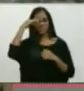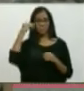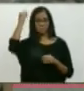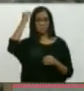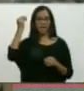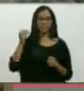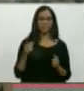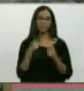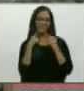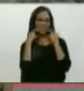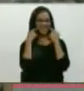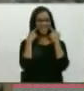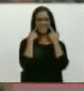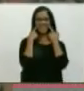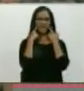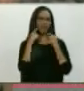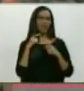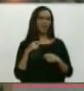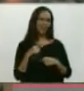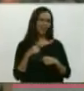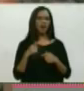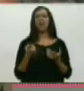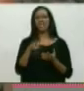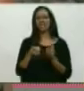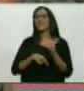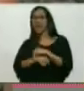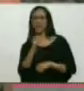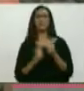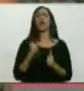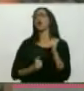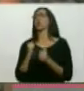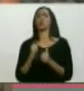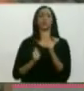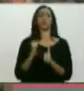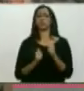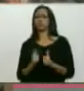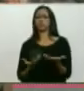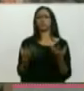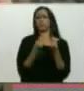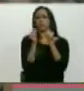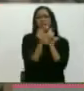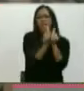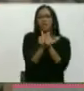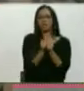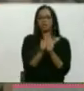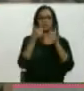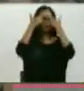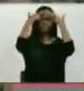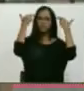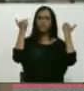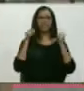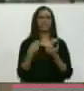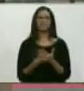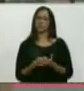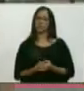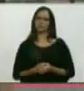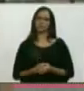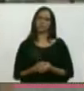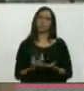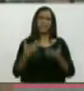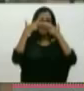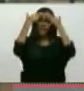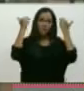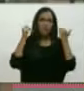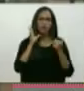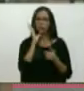les pela el diente y les pica el ojo, ellos van a salir corriendo disparados detrás de él. Ingenuidad, divino tesoro. Y su ingenuidad no